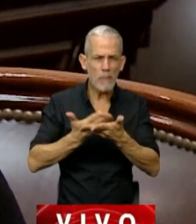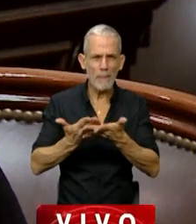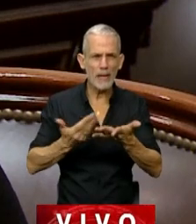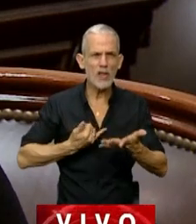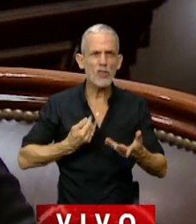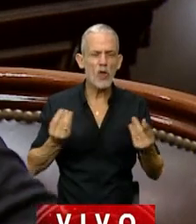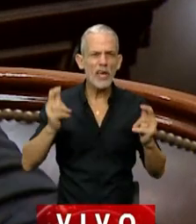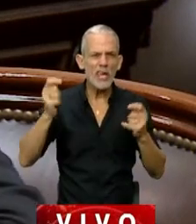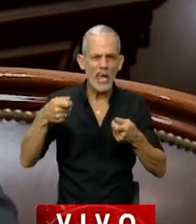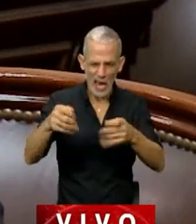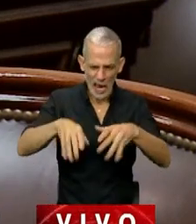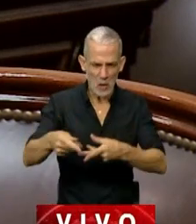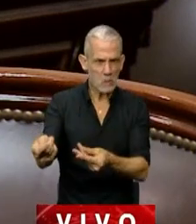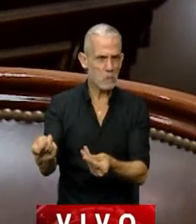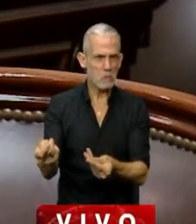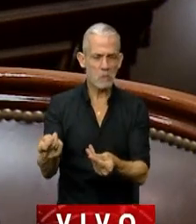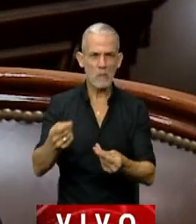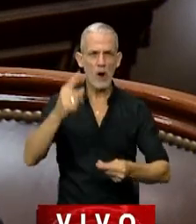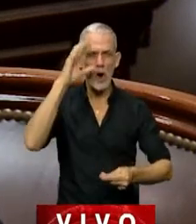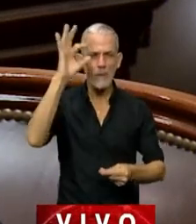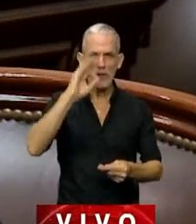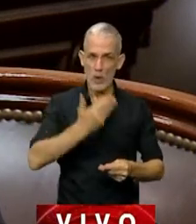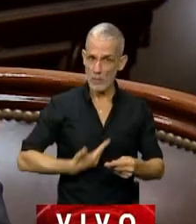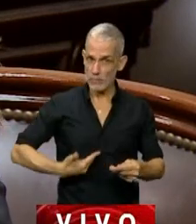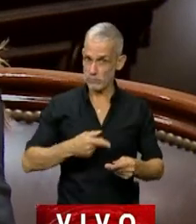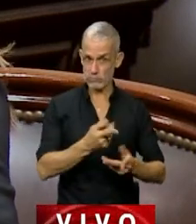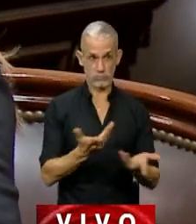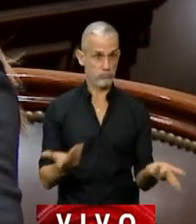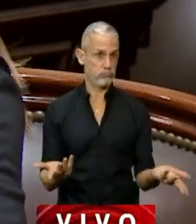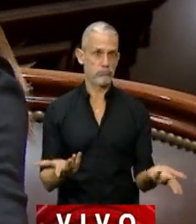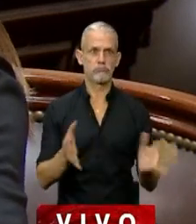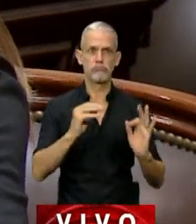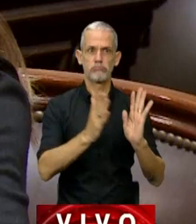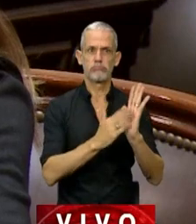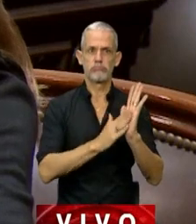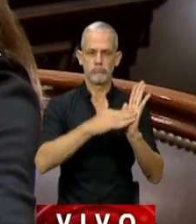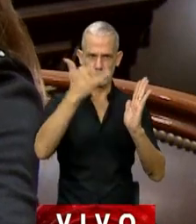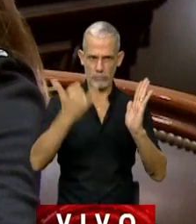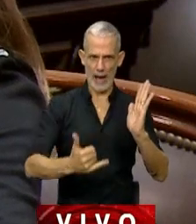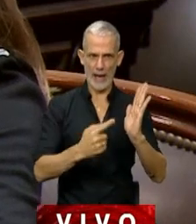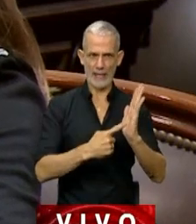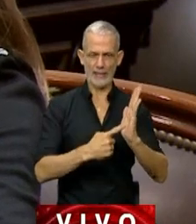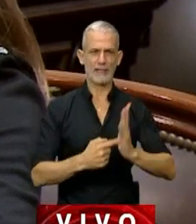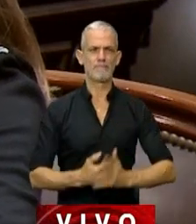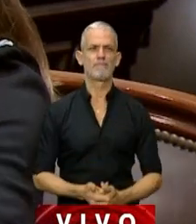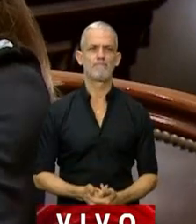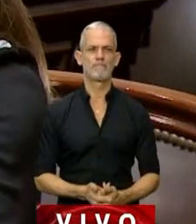diputada, pero indudablemente la opinión del Ejecutivo está y está documentada.